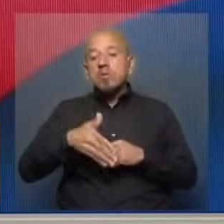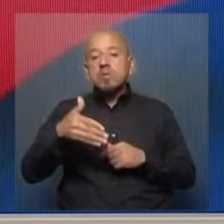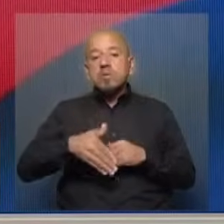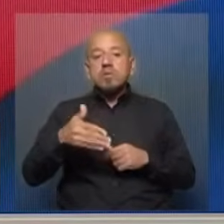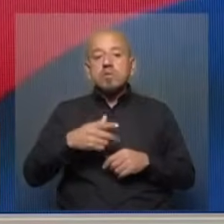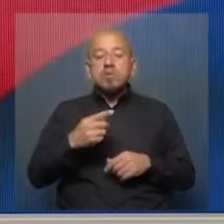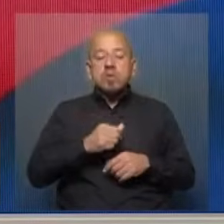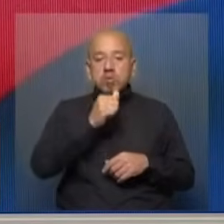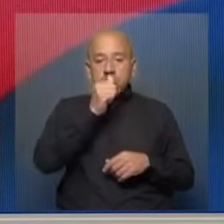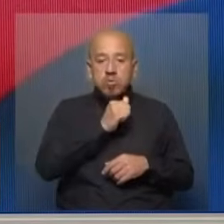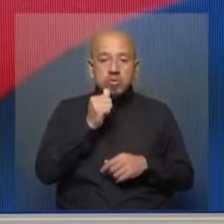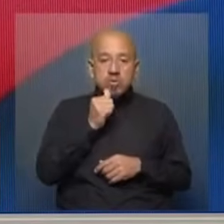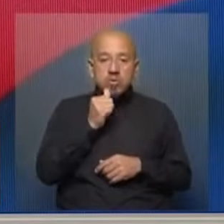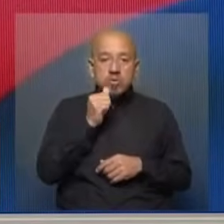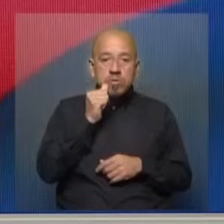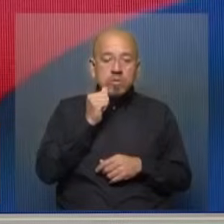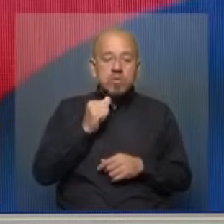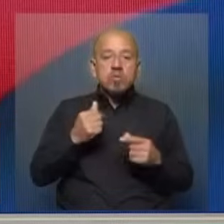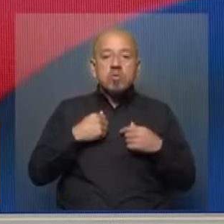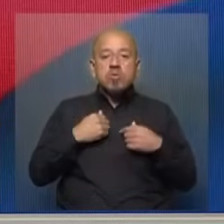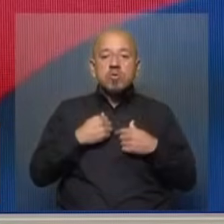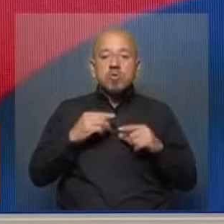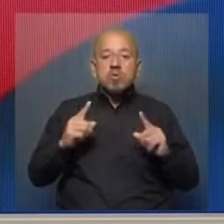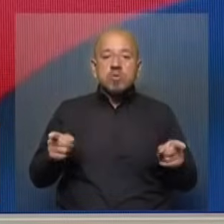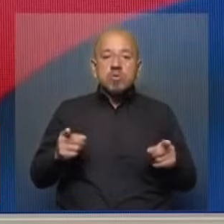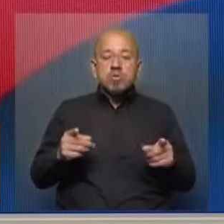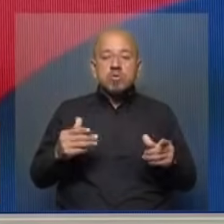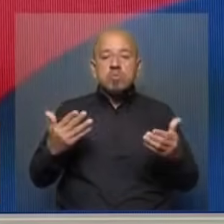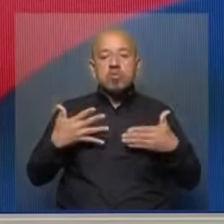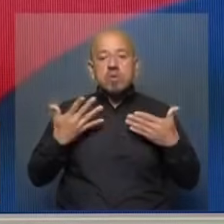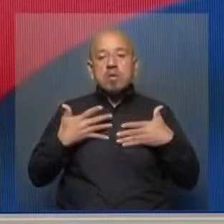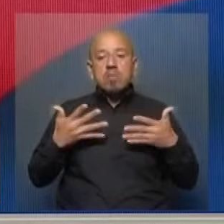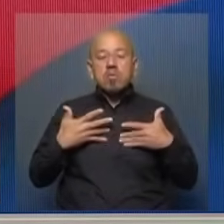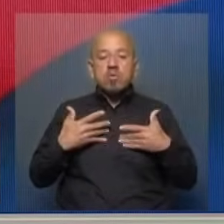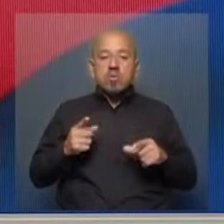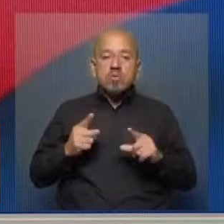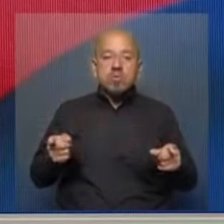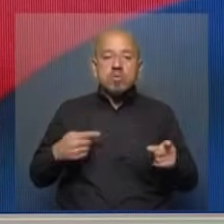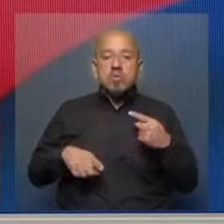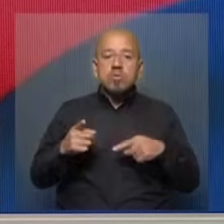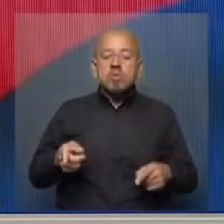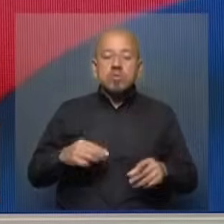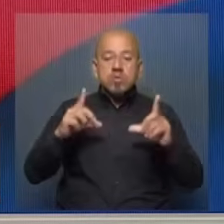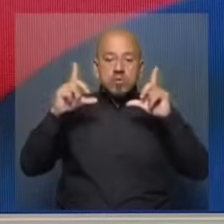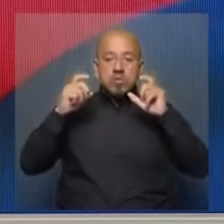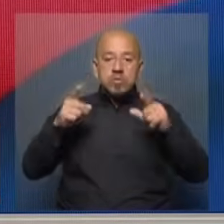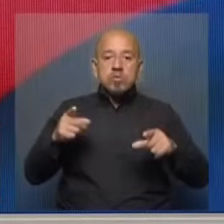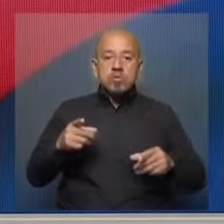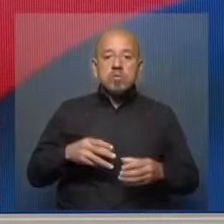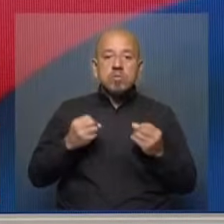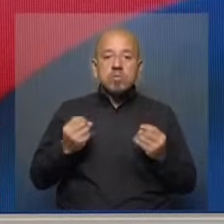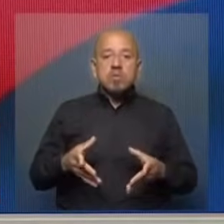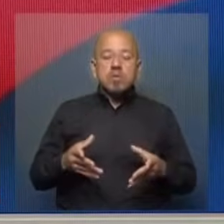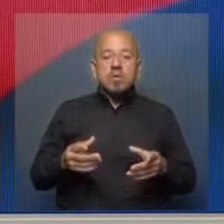la solución. Nosotros no lo sentimos como una queja. Lo sentimos como alguien que saca una foto y manda la ubicación porque está